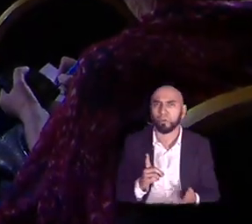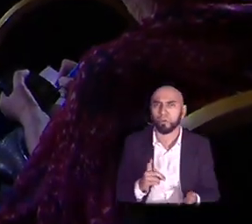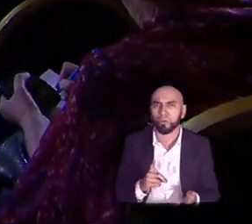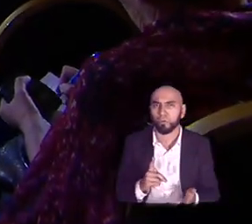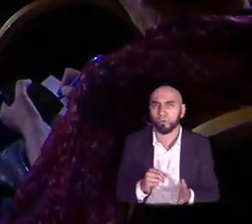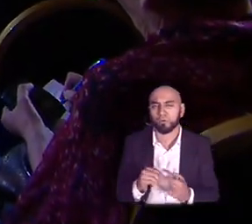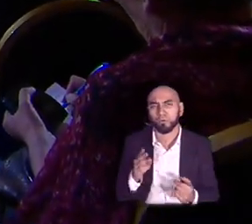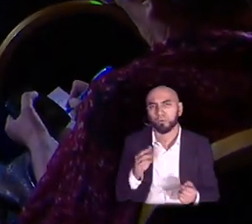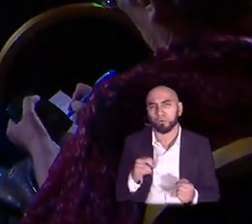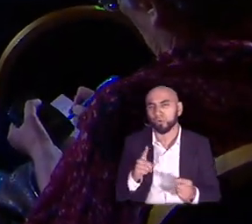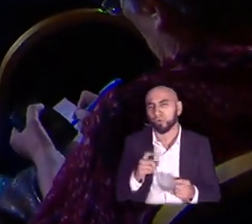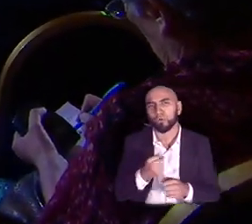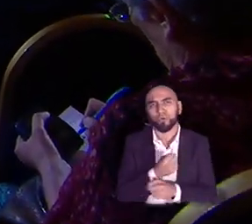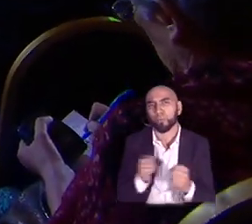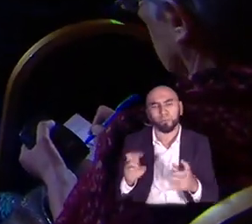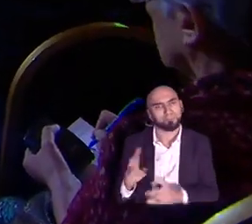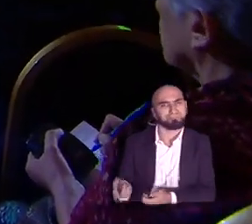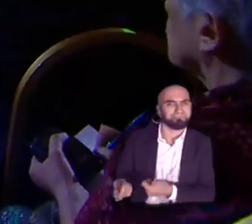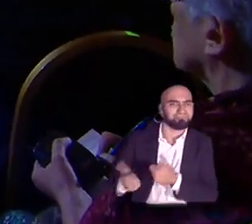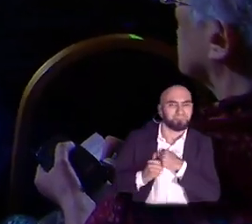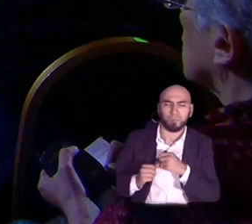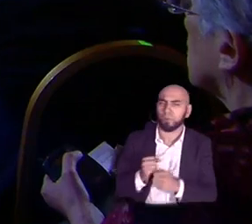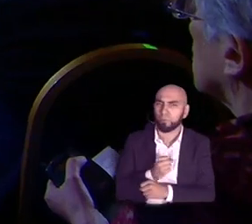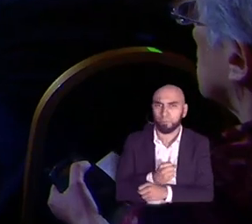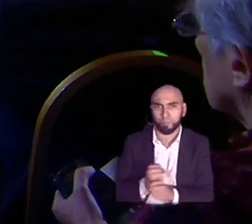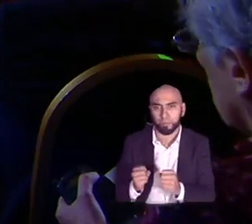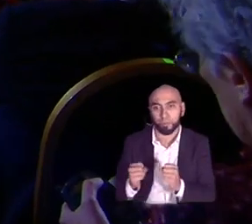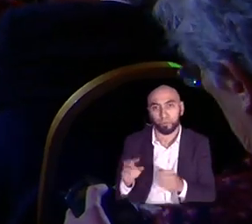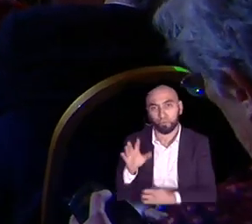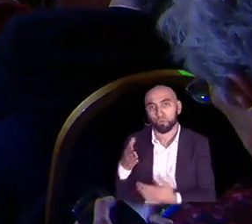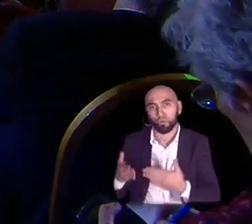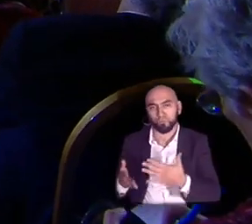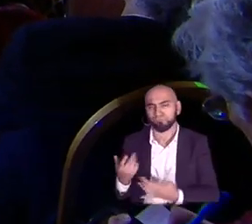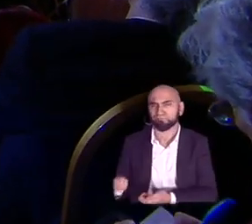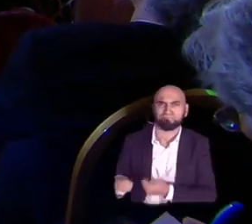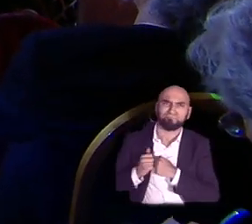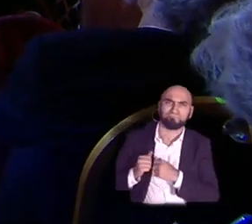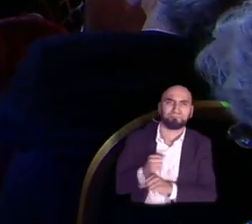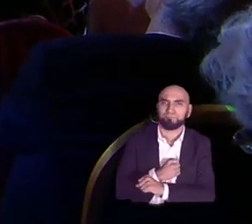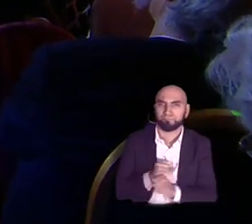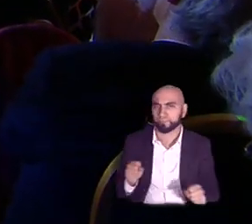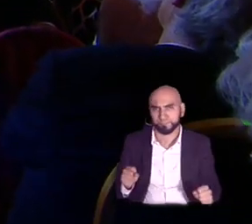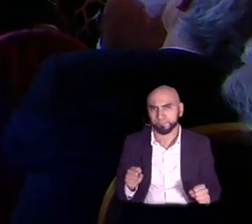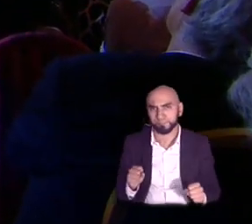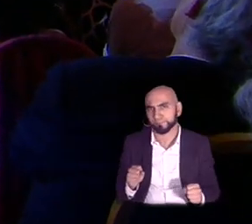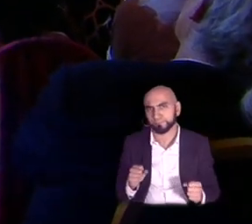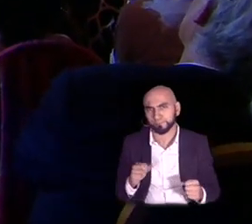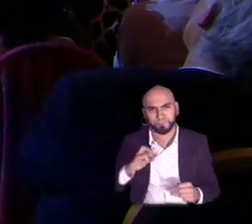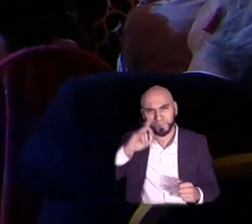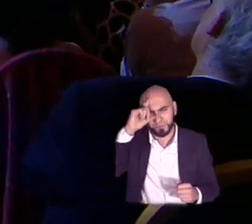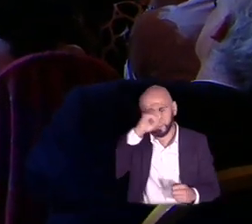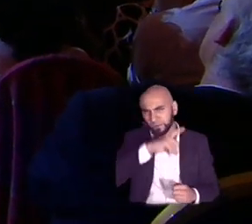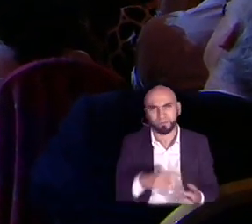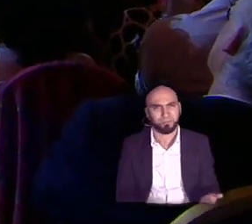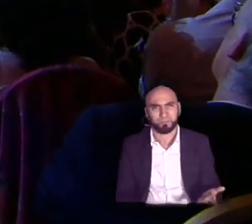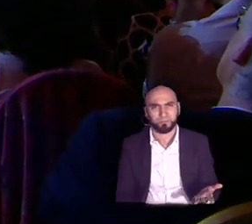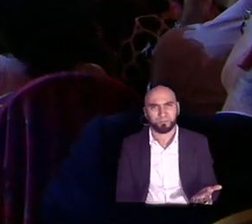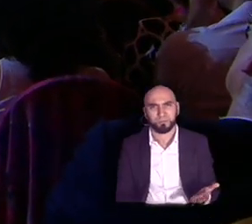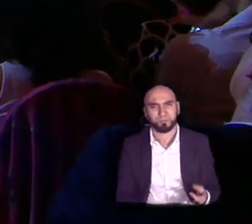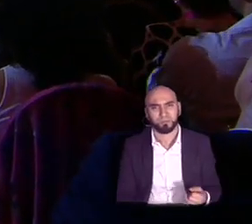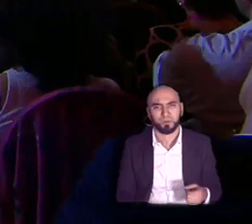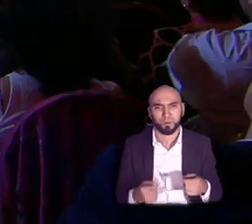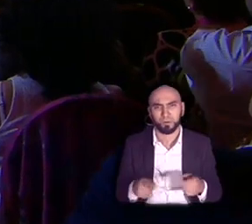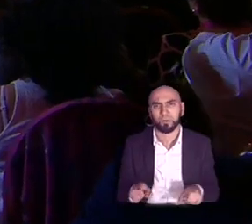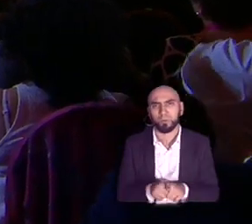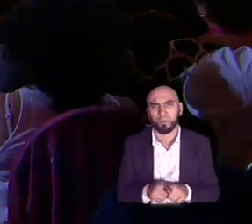debería superar la nuestra. Él especula que, aunque sea poco probable que vamos a escapar corporalmente de nuestro